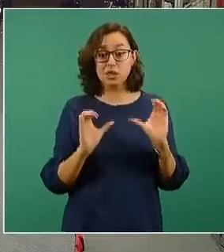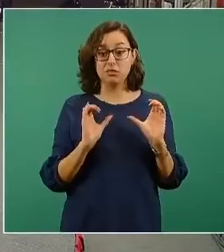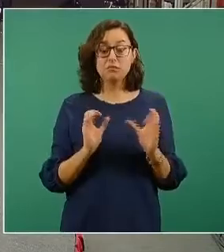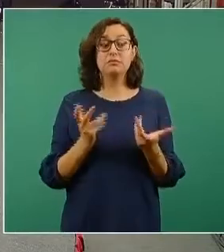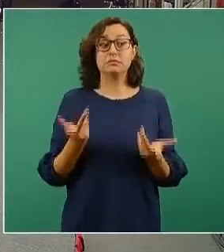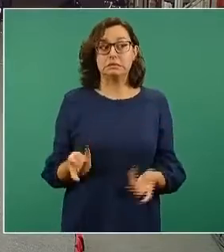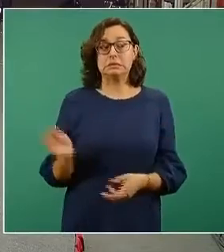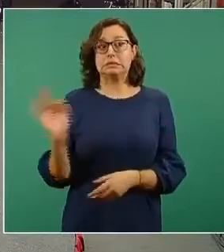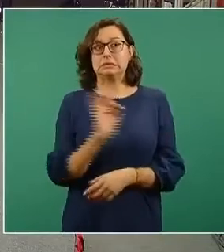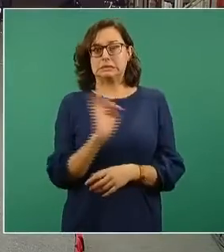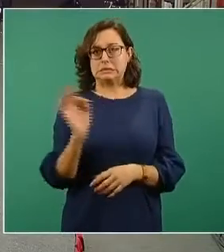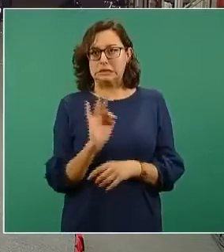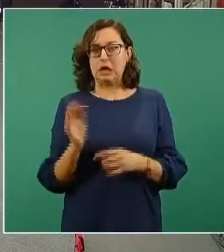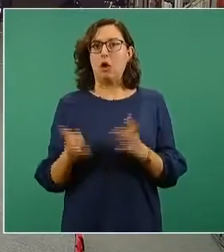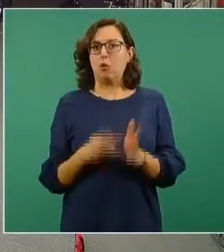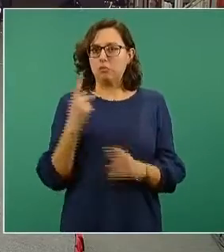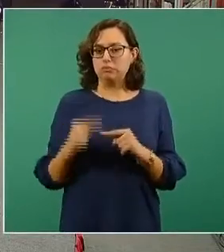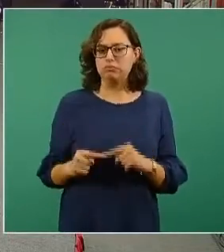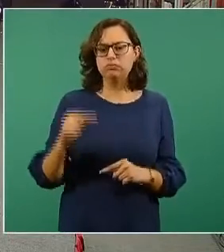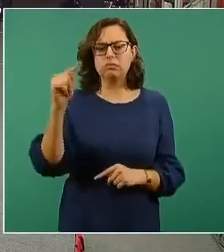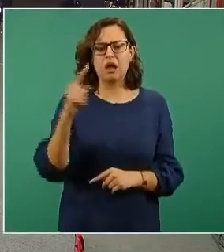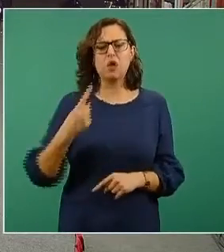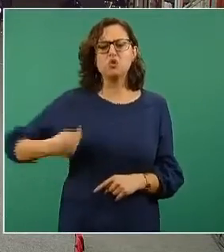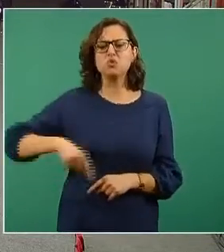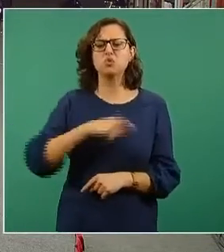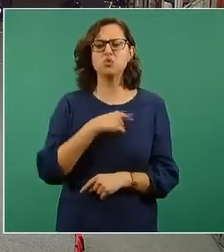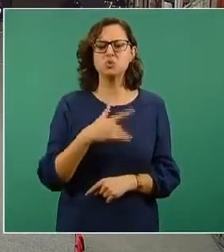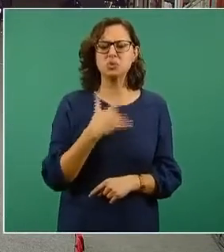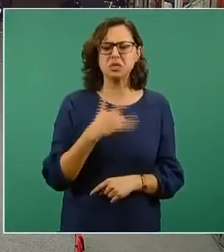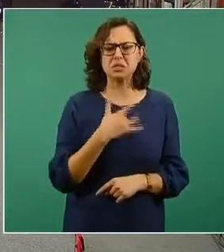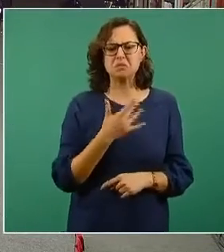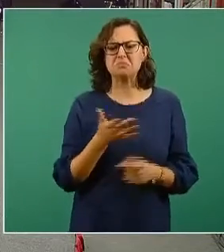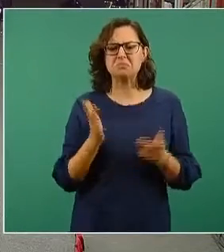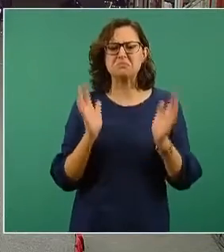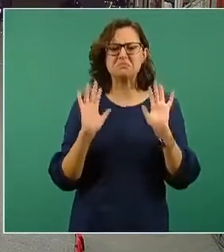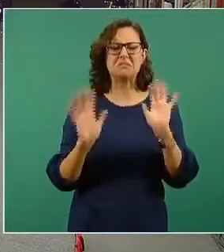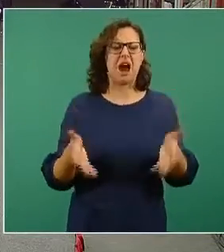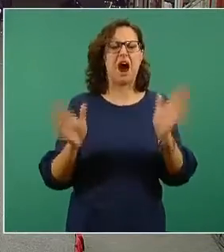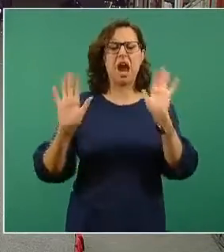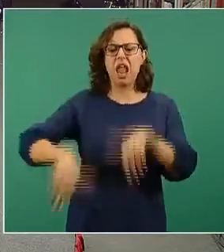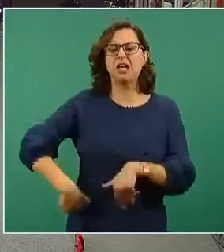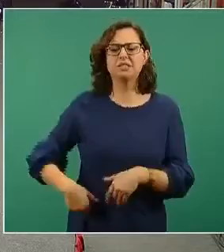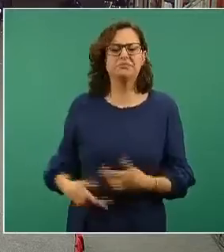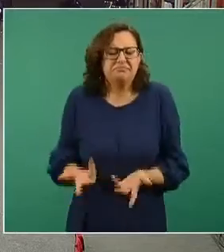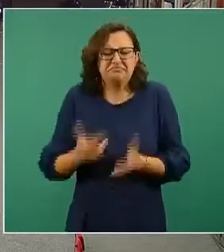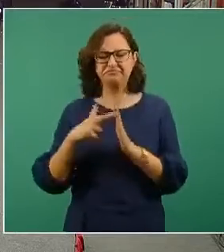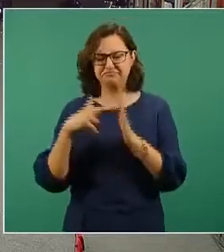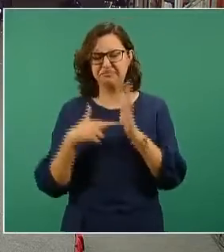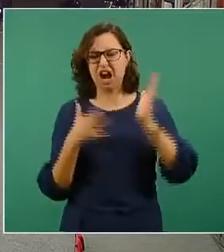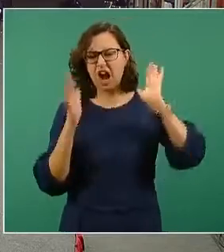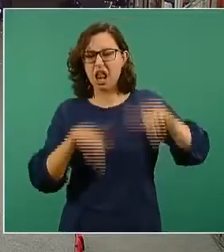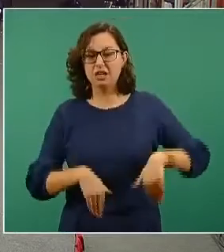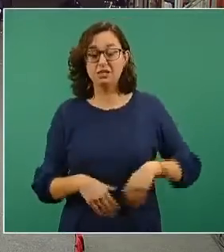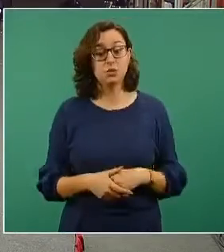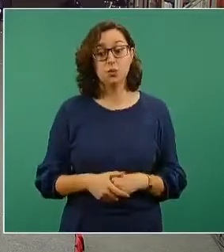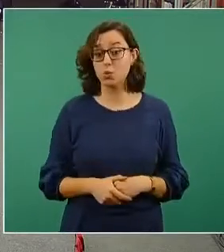un repunte y que no hay que relajar la disciplina de las medidas de control hasta que tengamos una cobertura